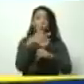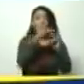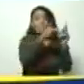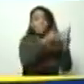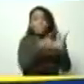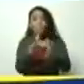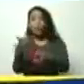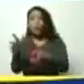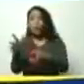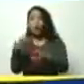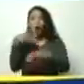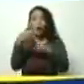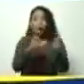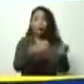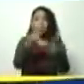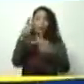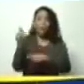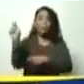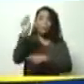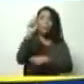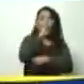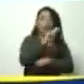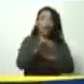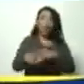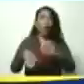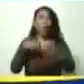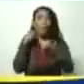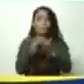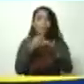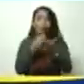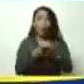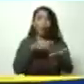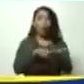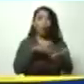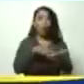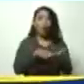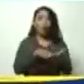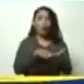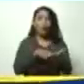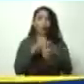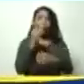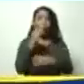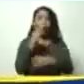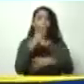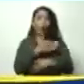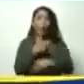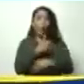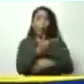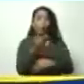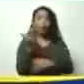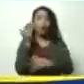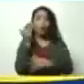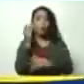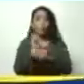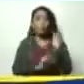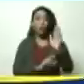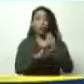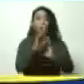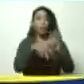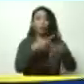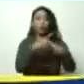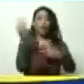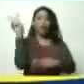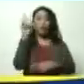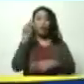que Chevron exporte mensualmente contra pago de deuda y a cuánto están estimando ustedes que podrá aumentar la producción de